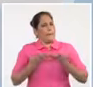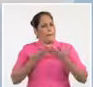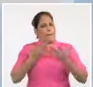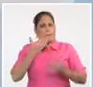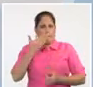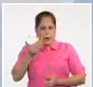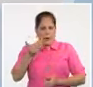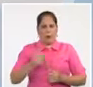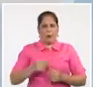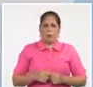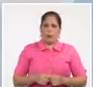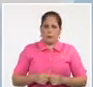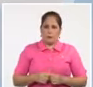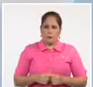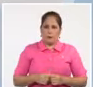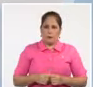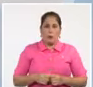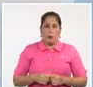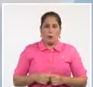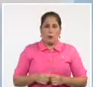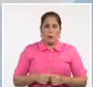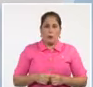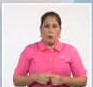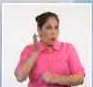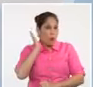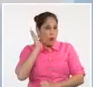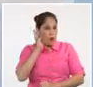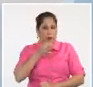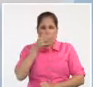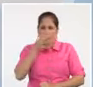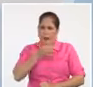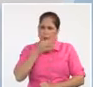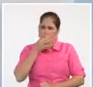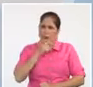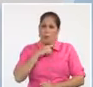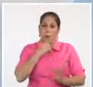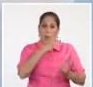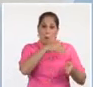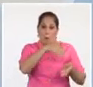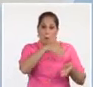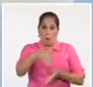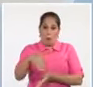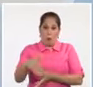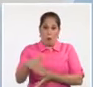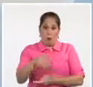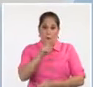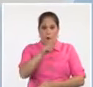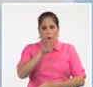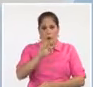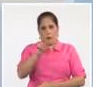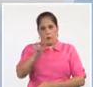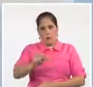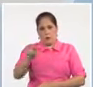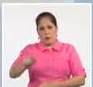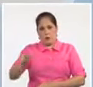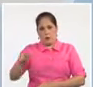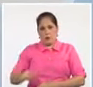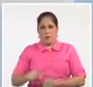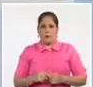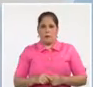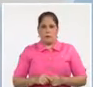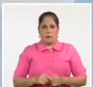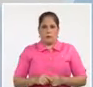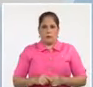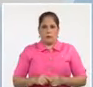estable. Iniciamos nuestra conferencia, el fallecimiento de 18 personas en Cuba